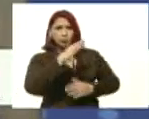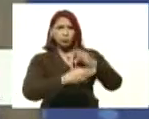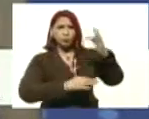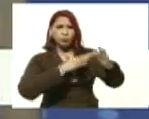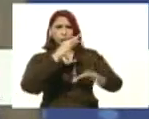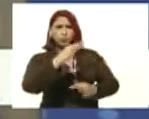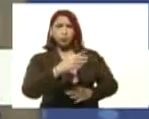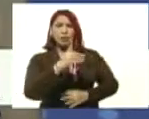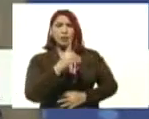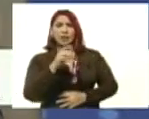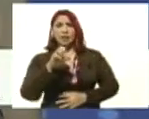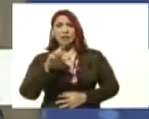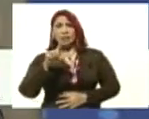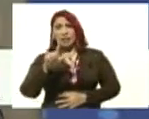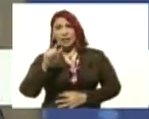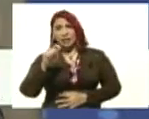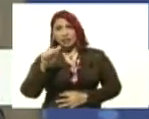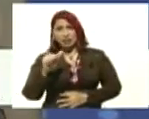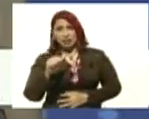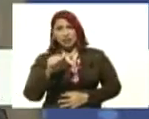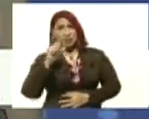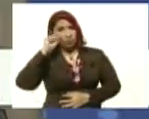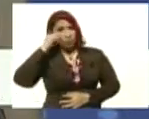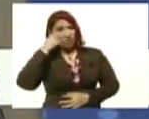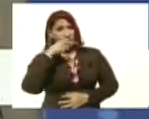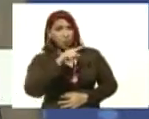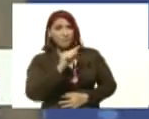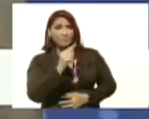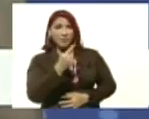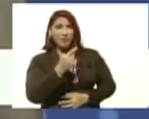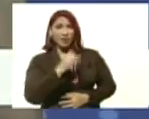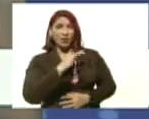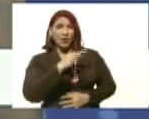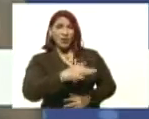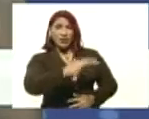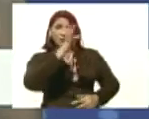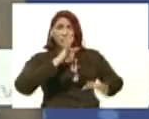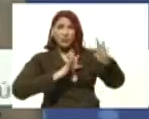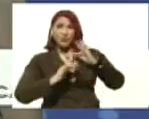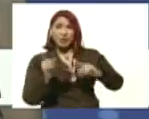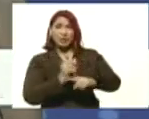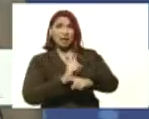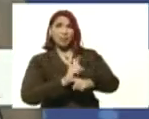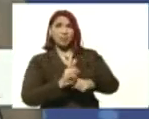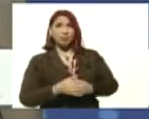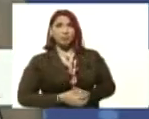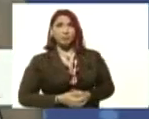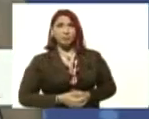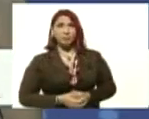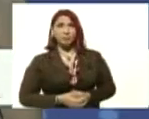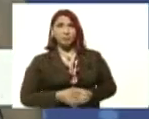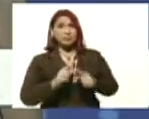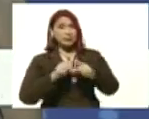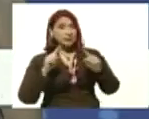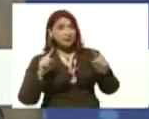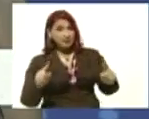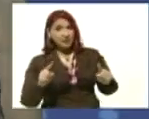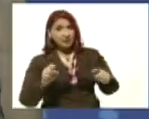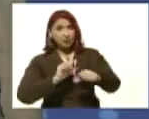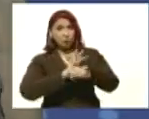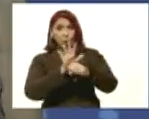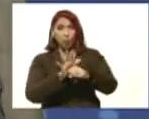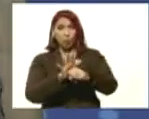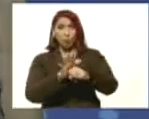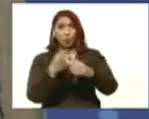variante Delta. Recordemos que la variante Delta primero se contagia muy rápido en relación con la variante original